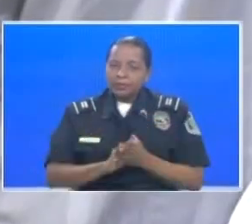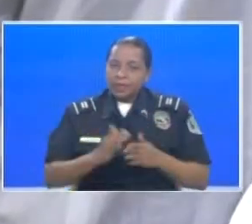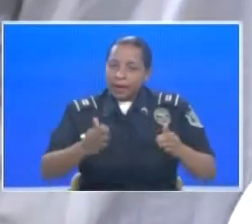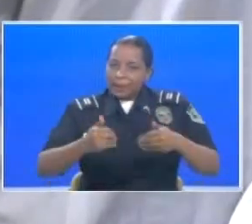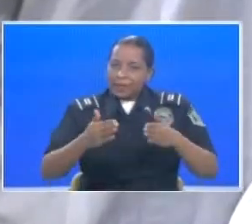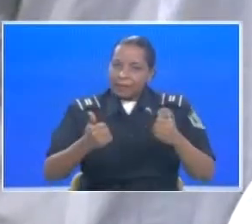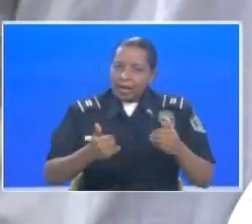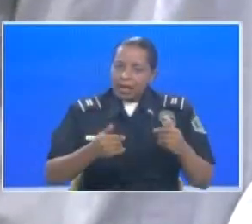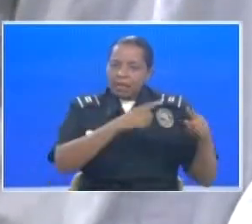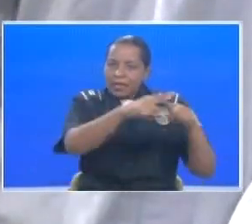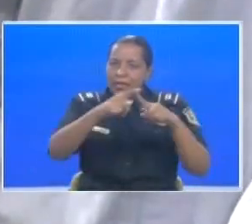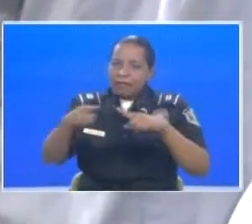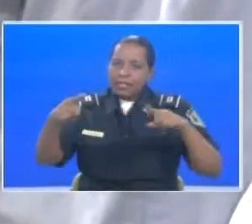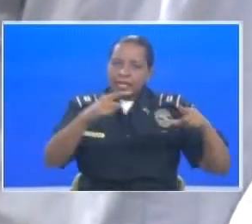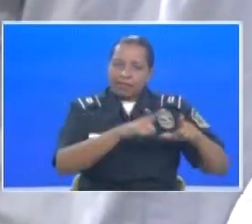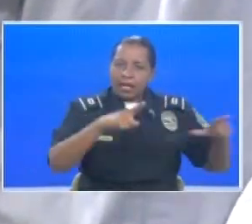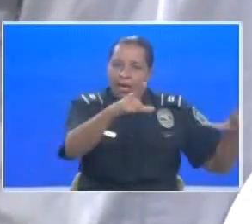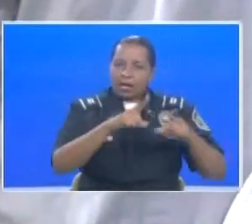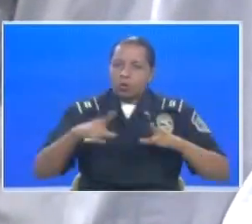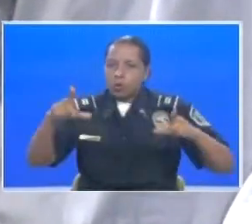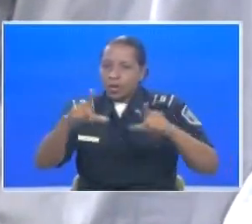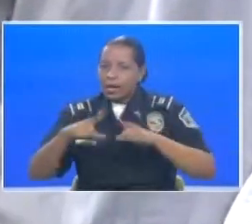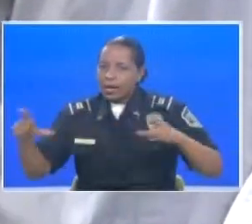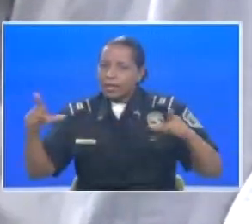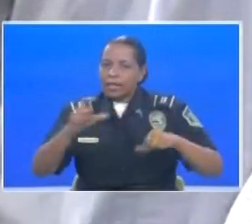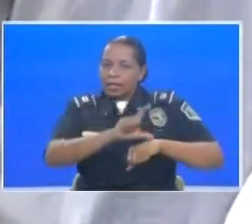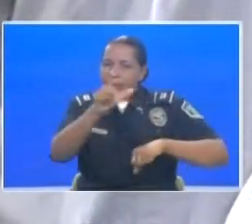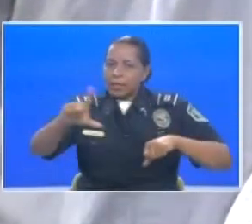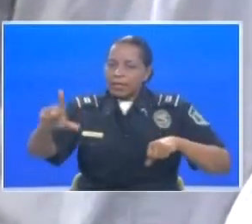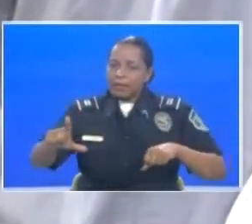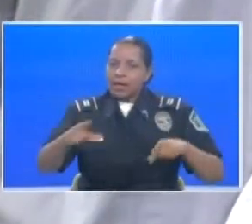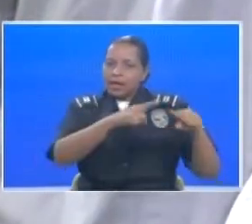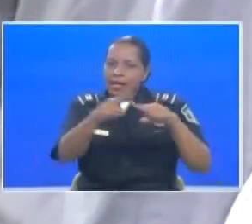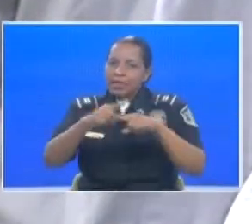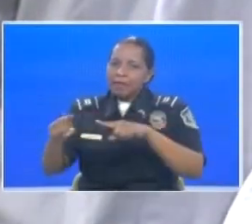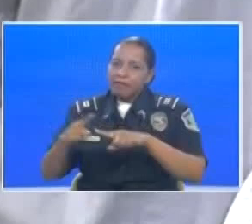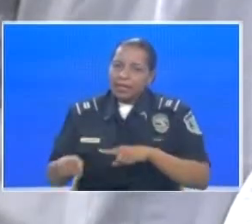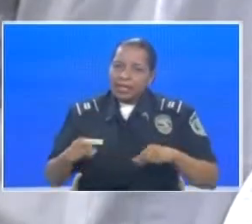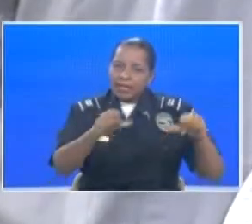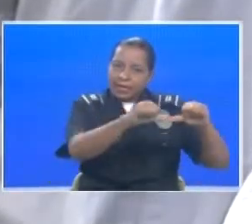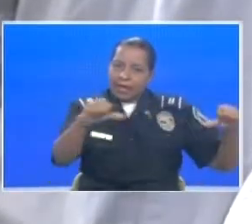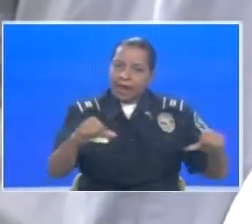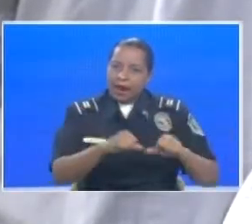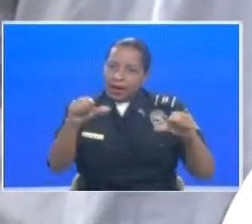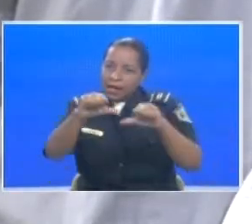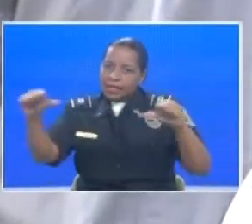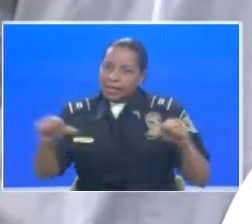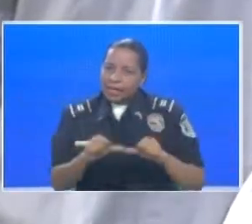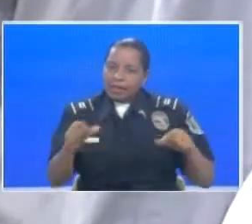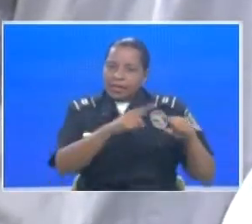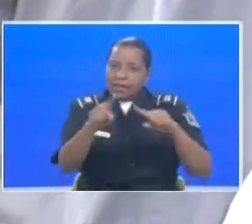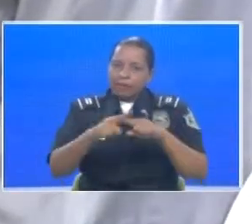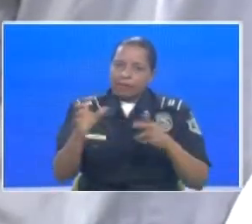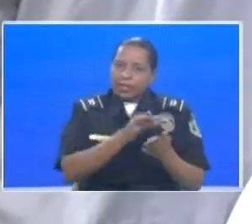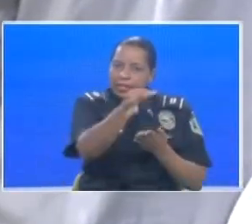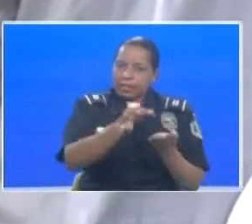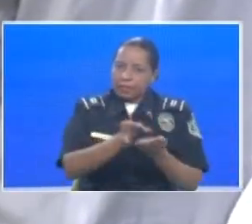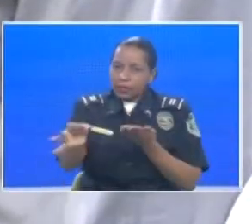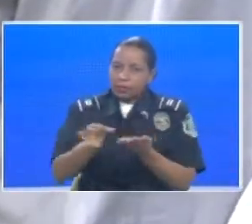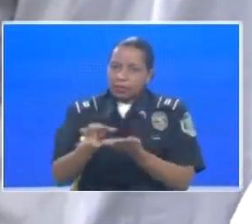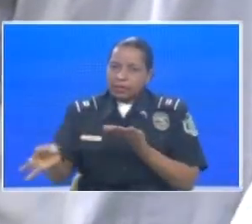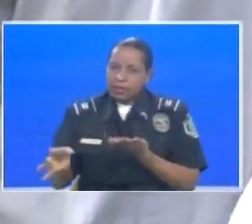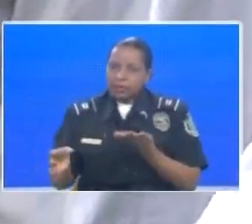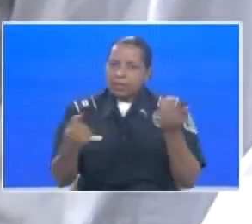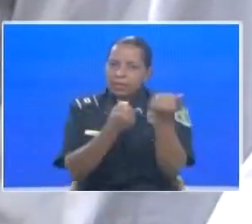de las comarcas y a otras áreas de lugares donde requieren